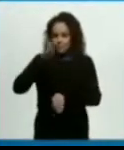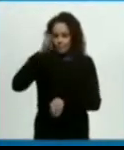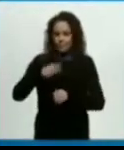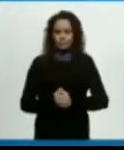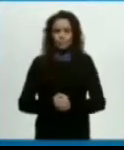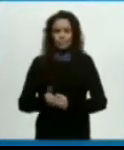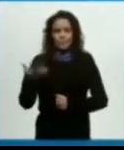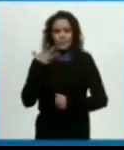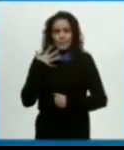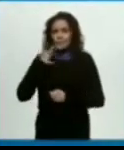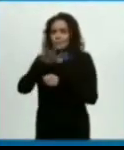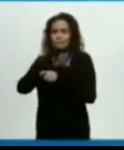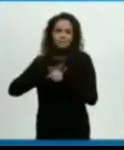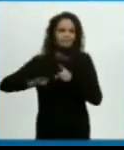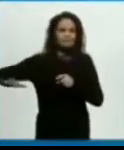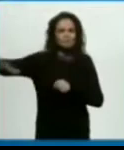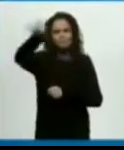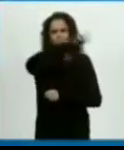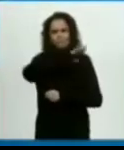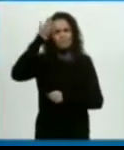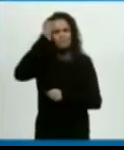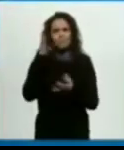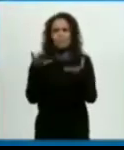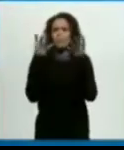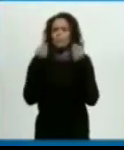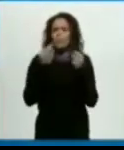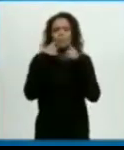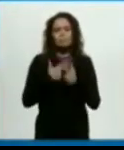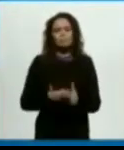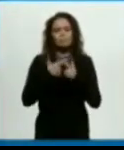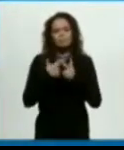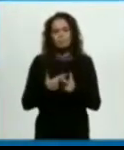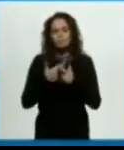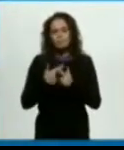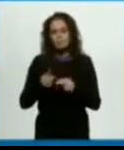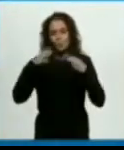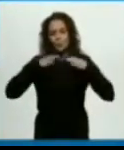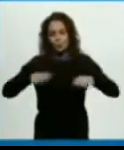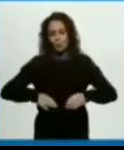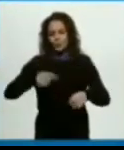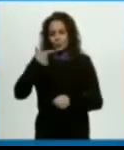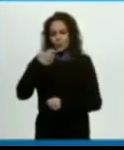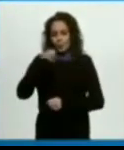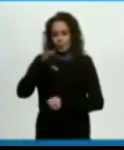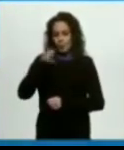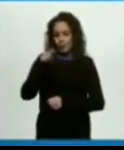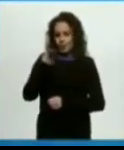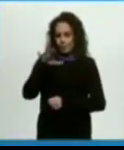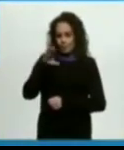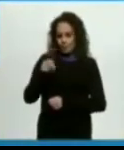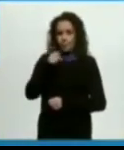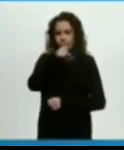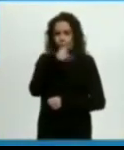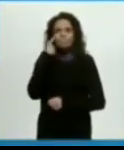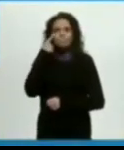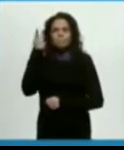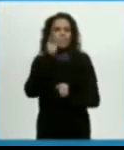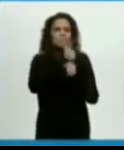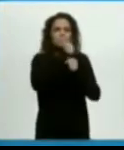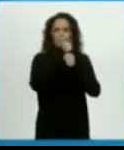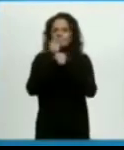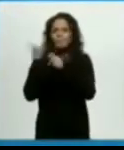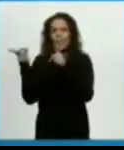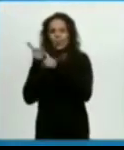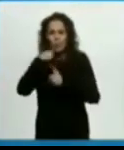Estamos rodeados de cuerpos geométricos. Les invito a que sigan identificándolos en su entorno.